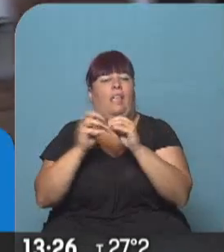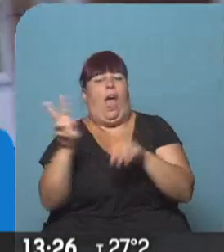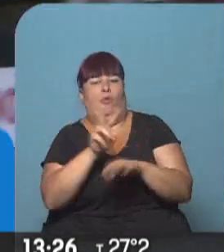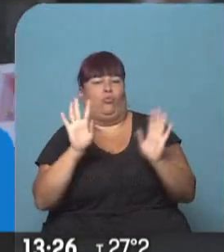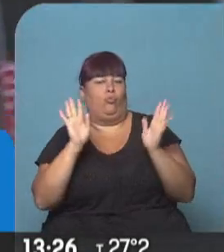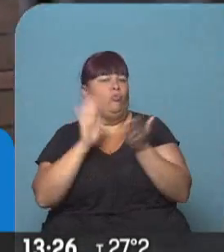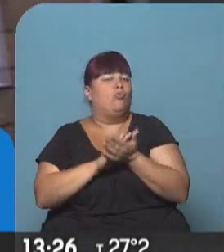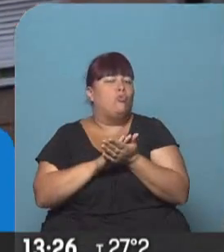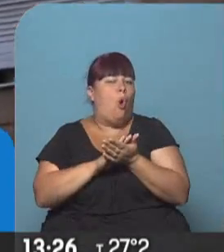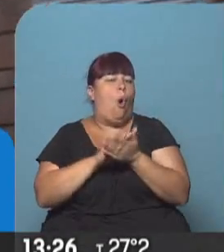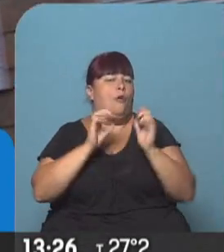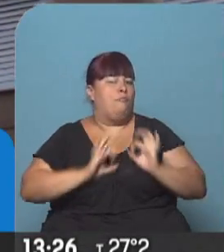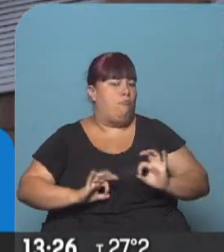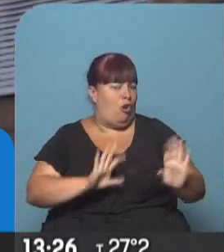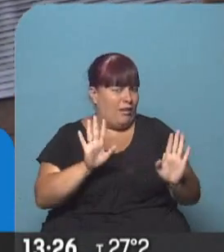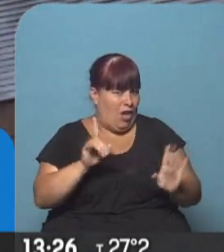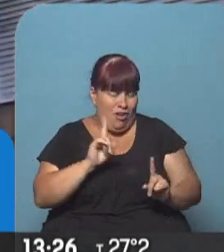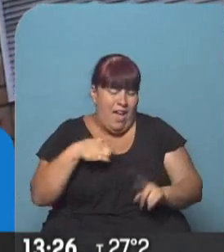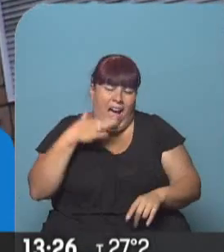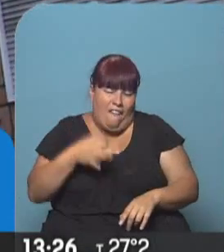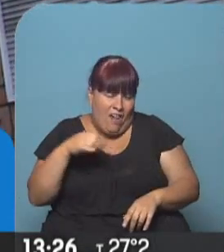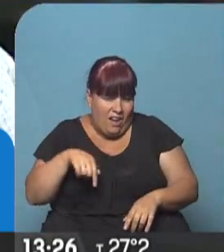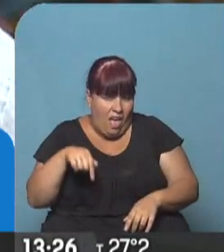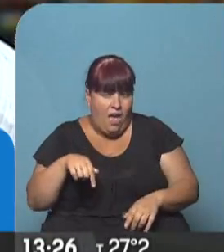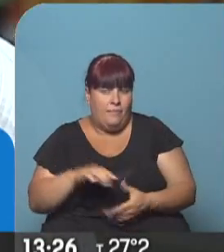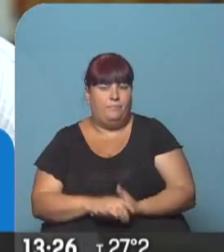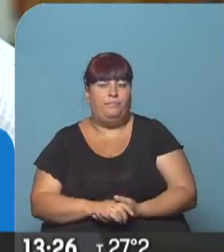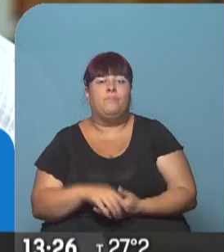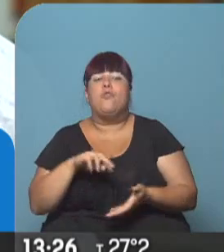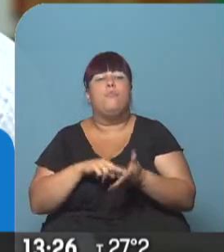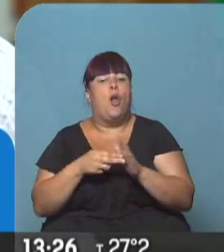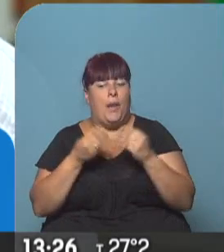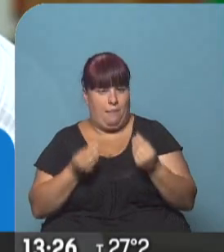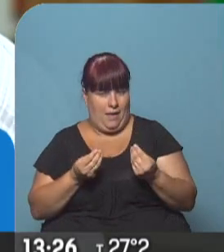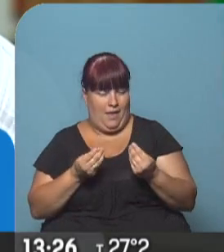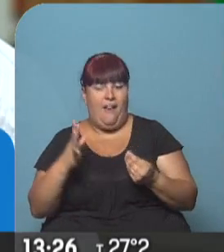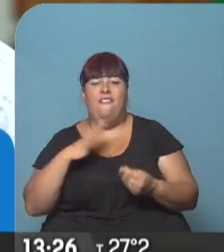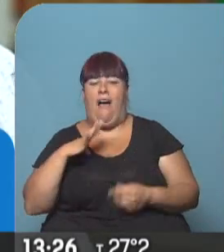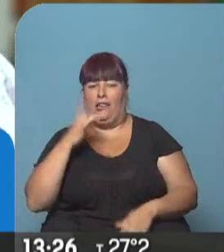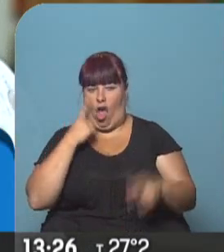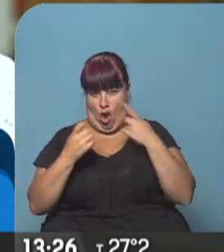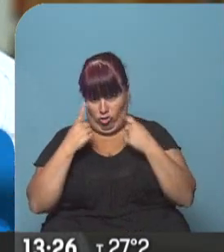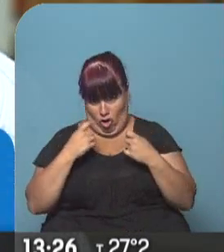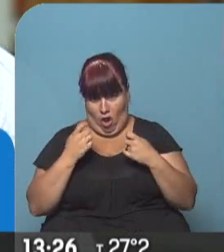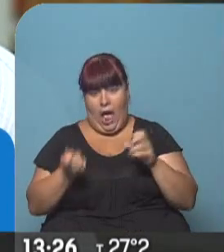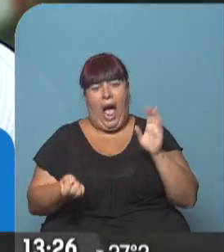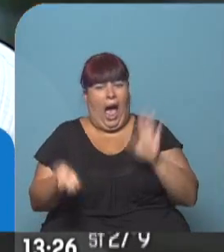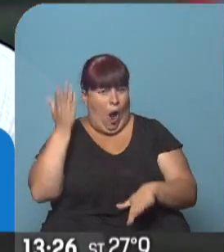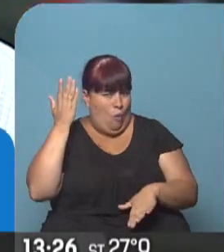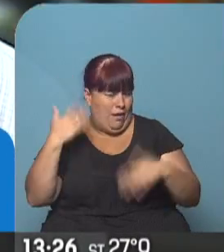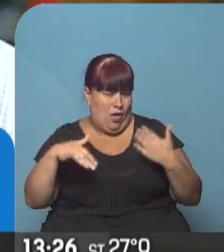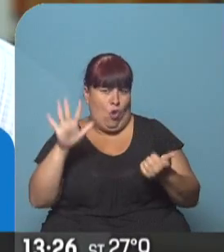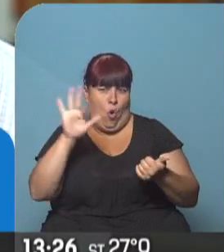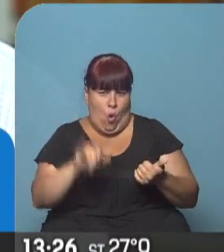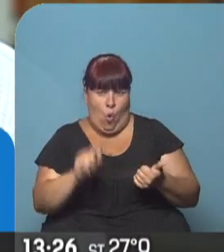discusión sobre los encargados, porque la realidad es que acá lo que sucede es poco control, aumento de tarifas